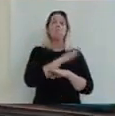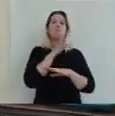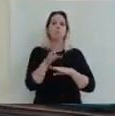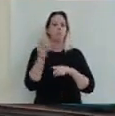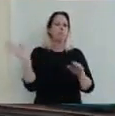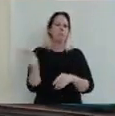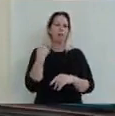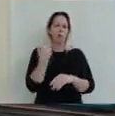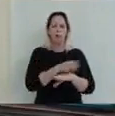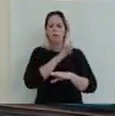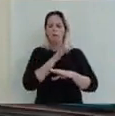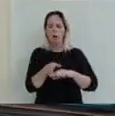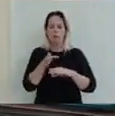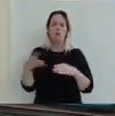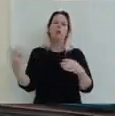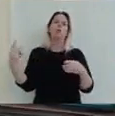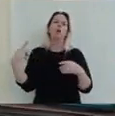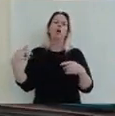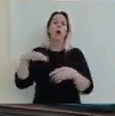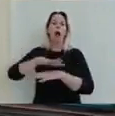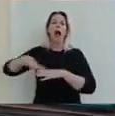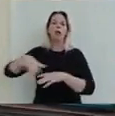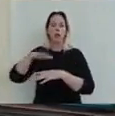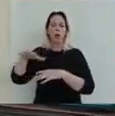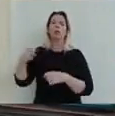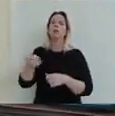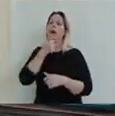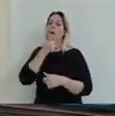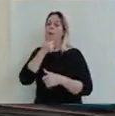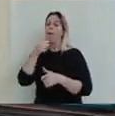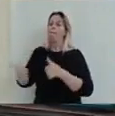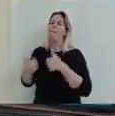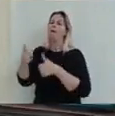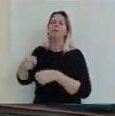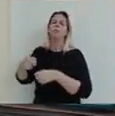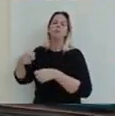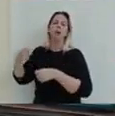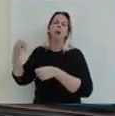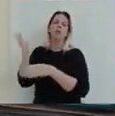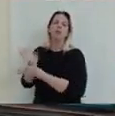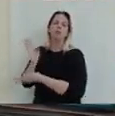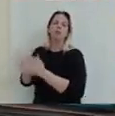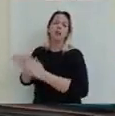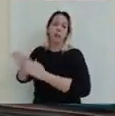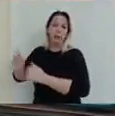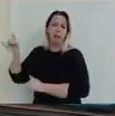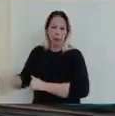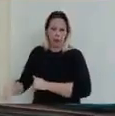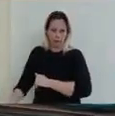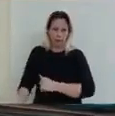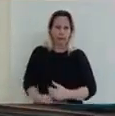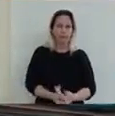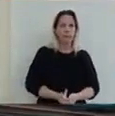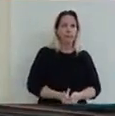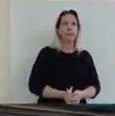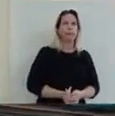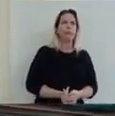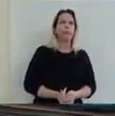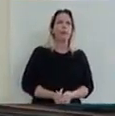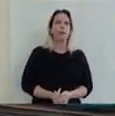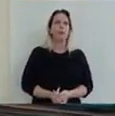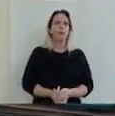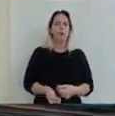allí fuimos atendidos por la persona que está a cargo, donde le planteamos en principio el tema de las